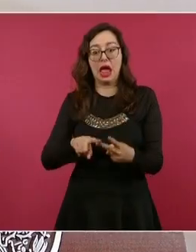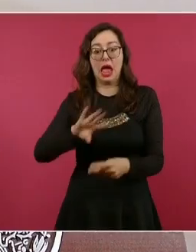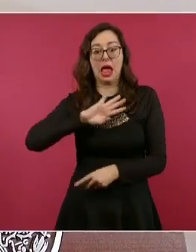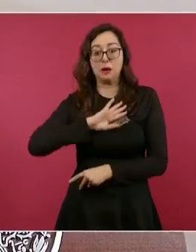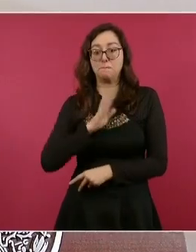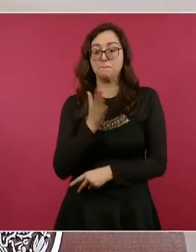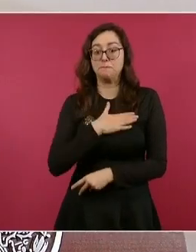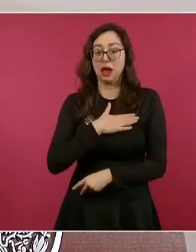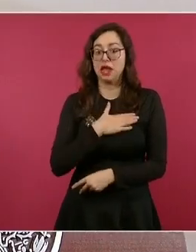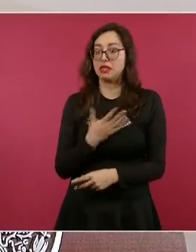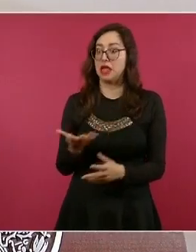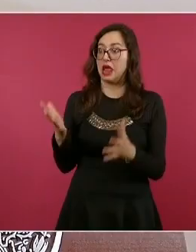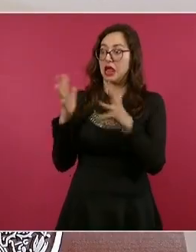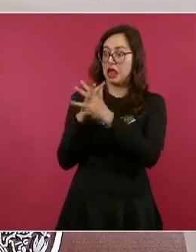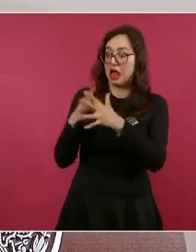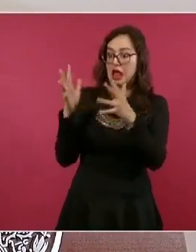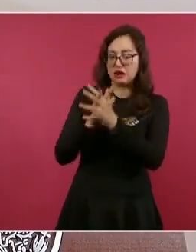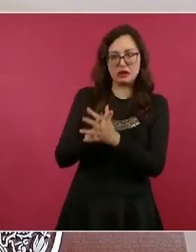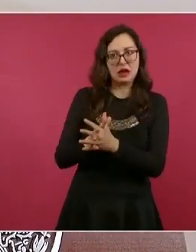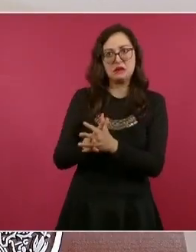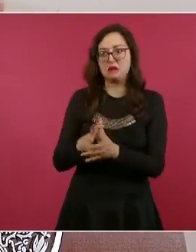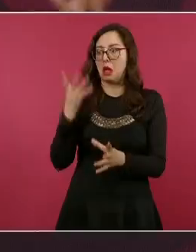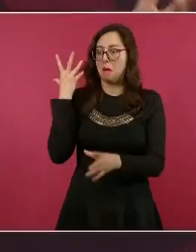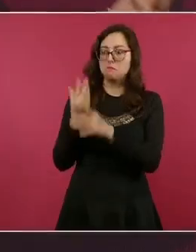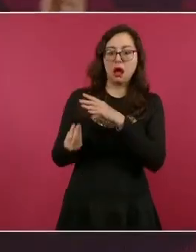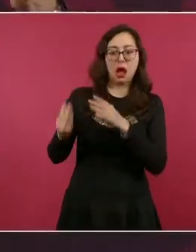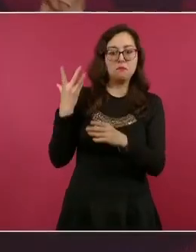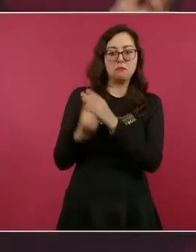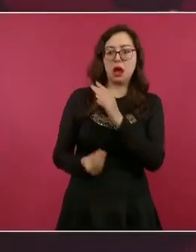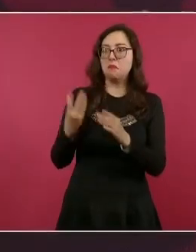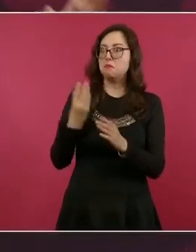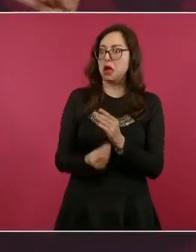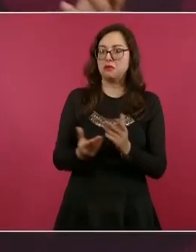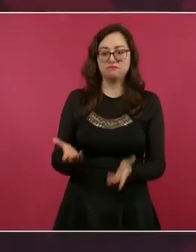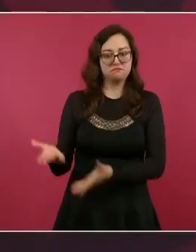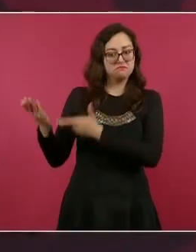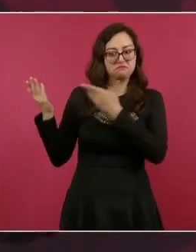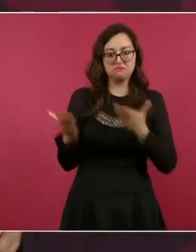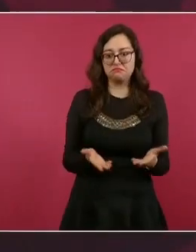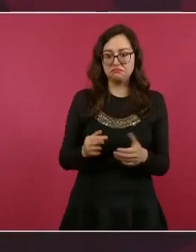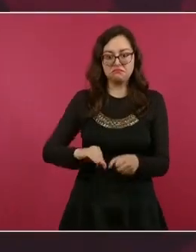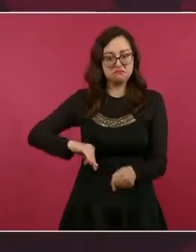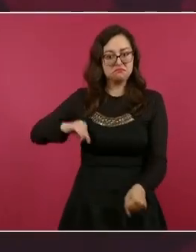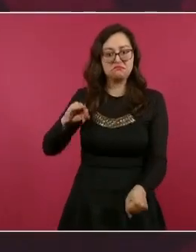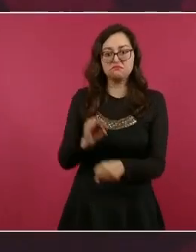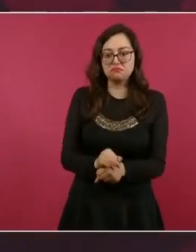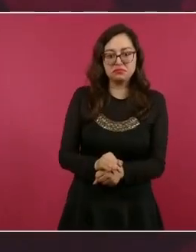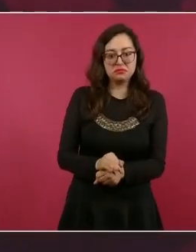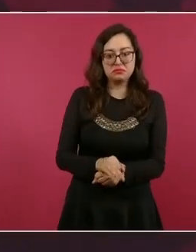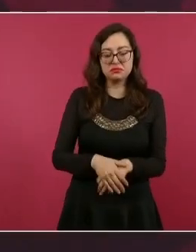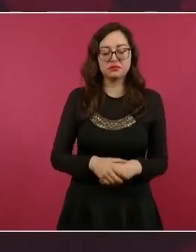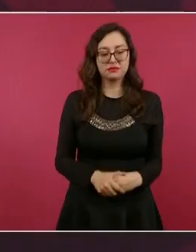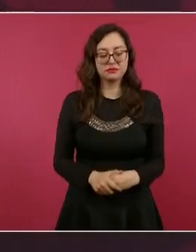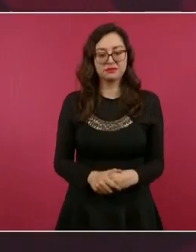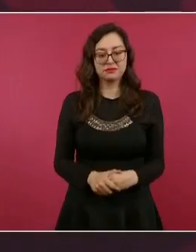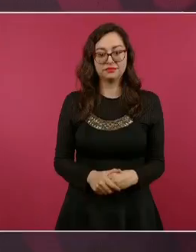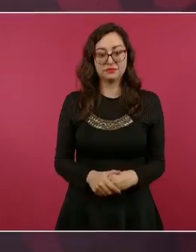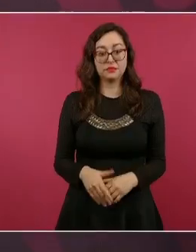mismo. Y coincidió que fue el mismo presidente, el general Lázaro